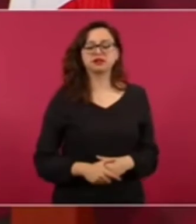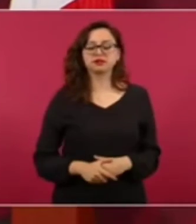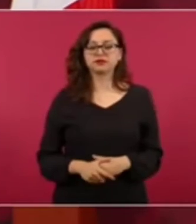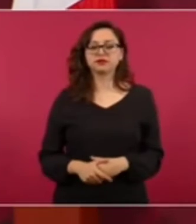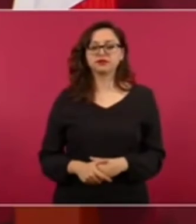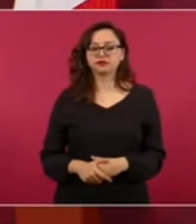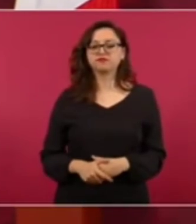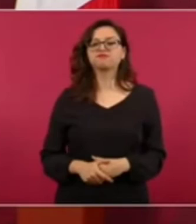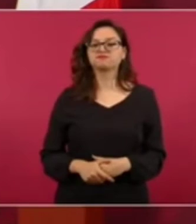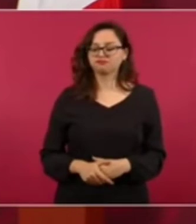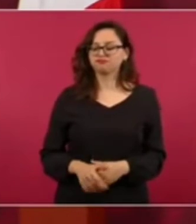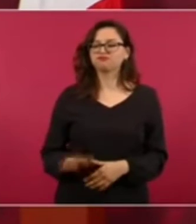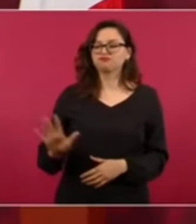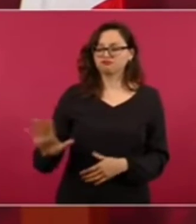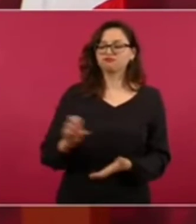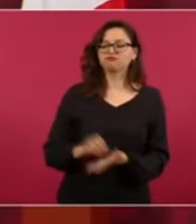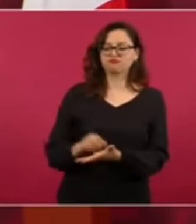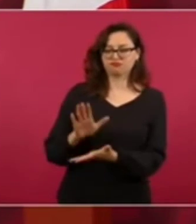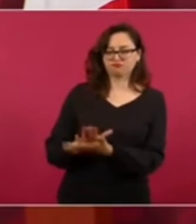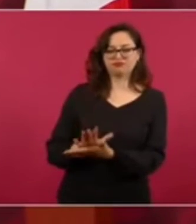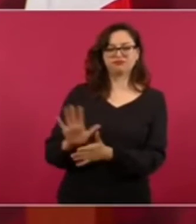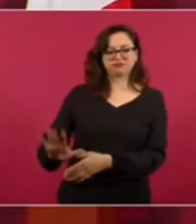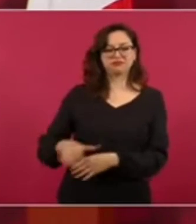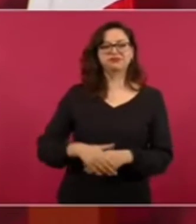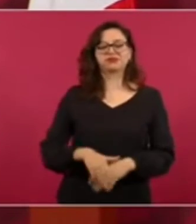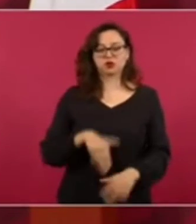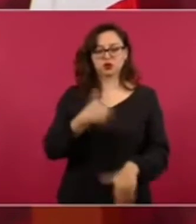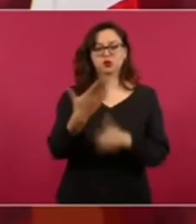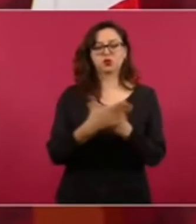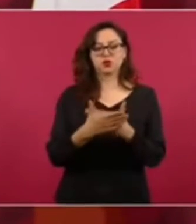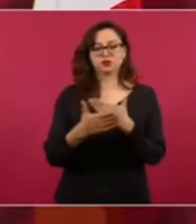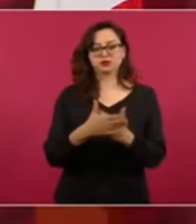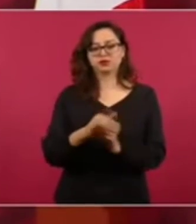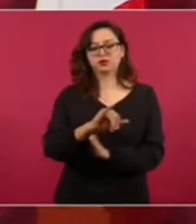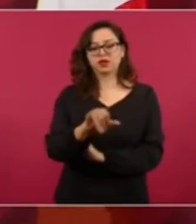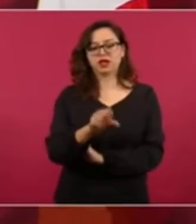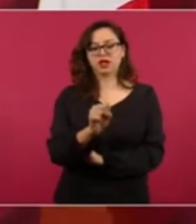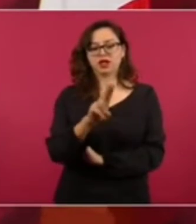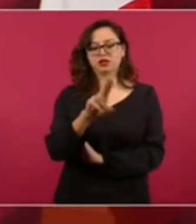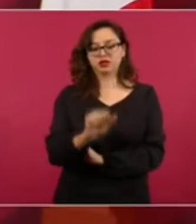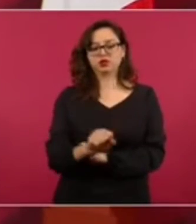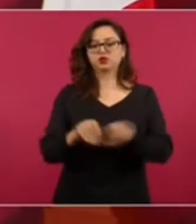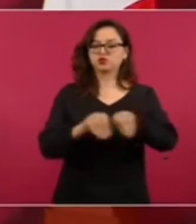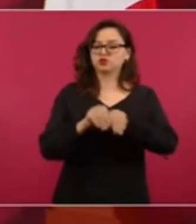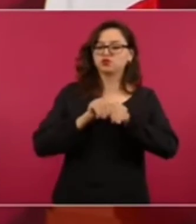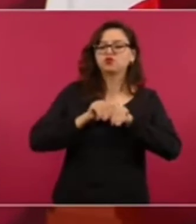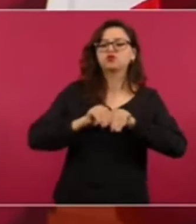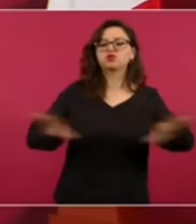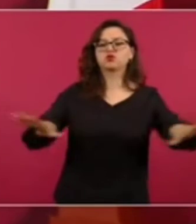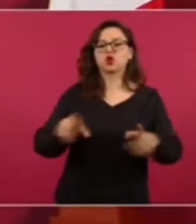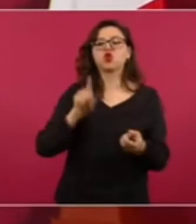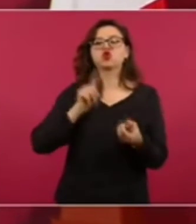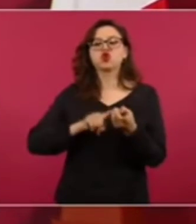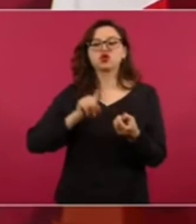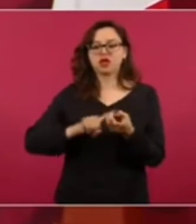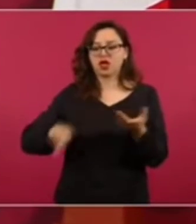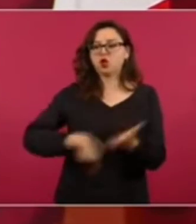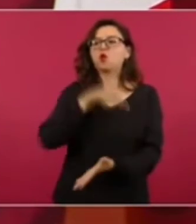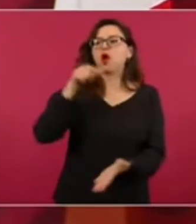Le voy a pedir a Jesús que dé a conocer dónde están las 145. Es